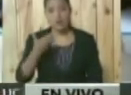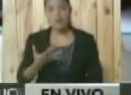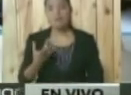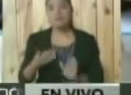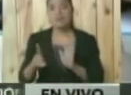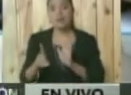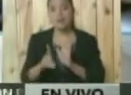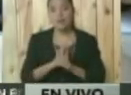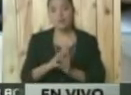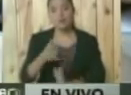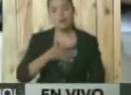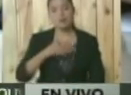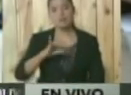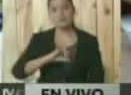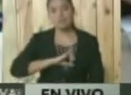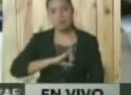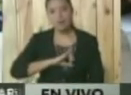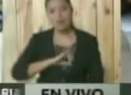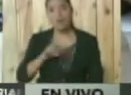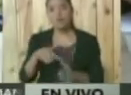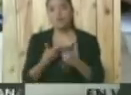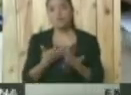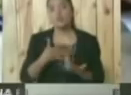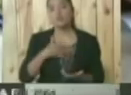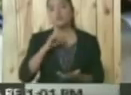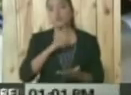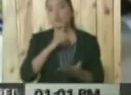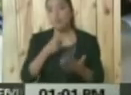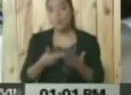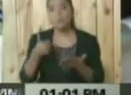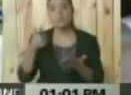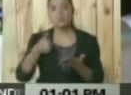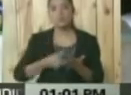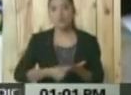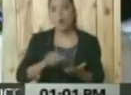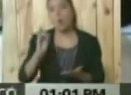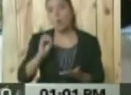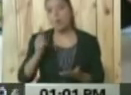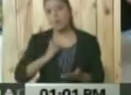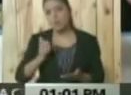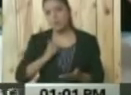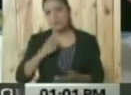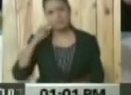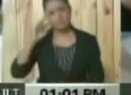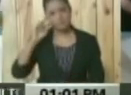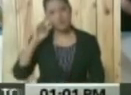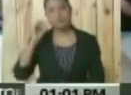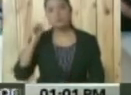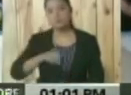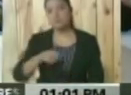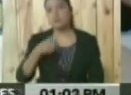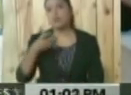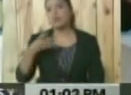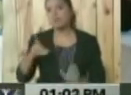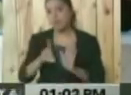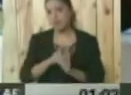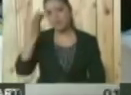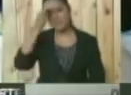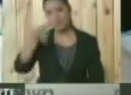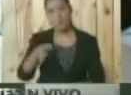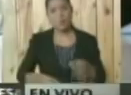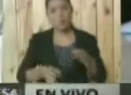derecho a la identidad, que entonces su nombre o su cédula de identidad o su huella fue usurpada, pues tiene el perfecto derecho de exigir